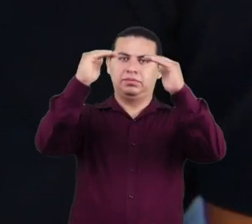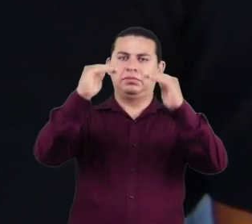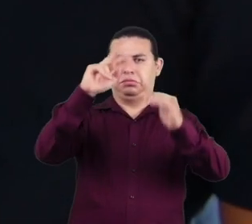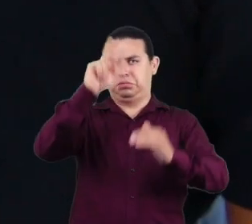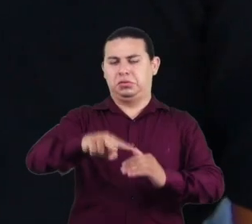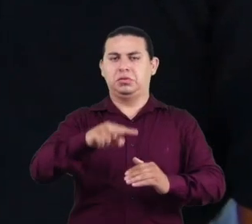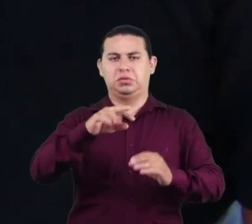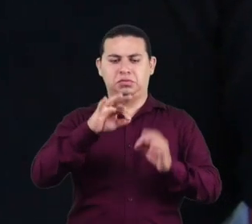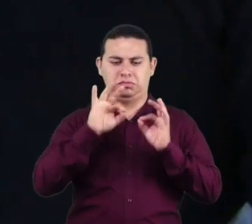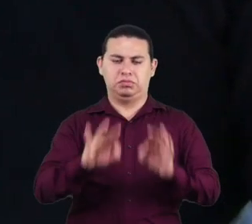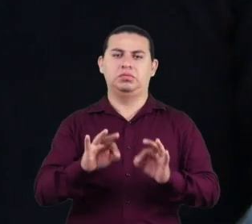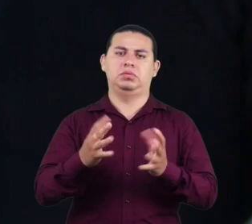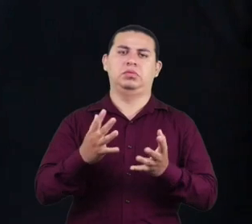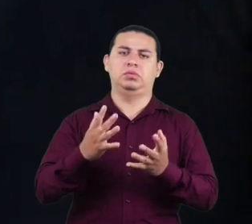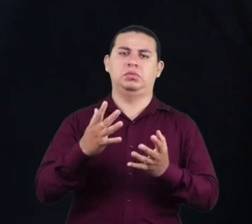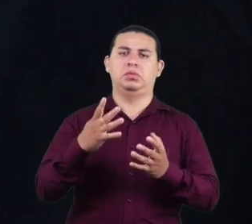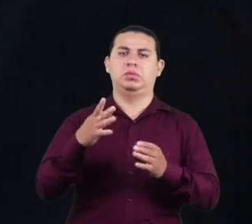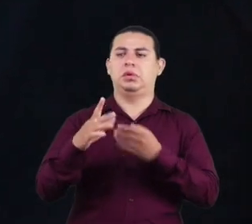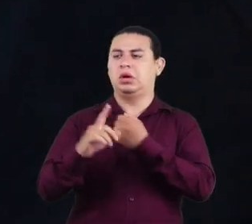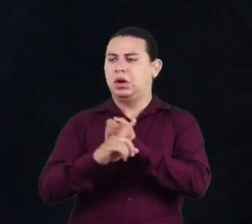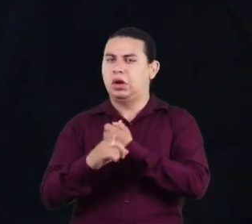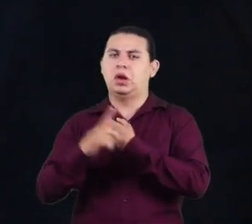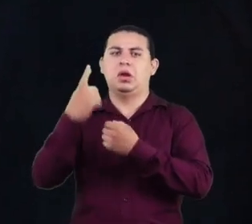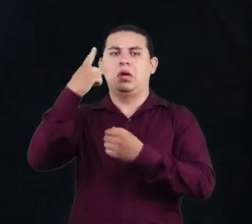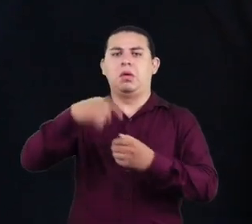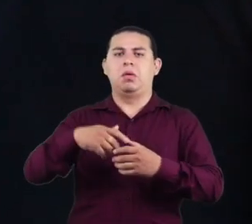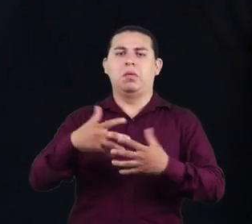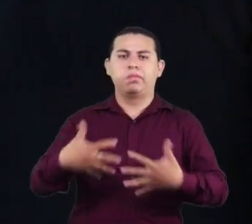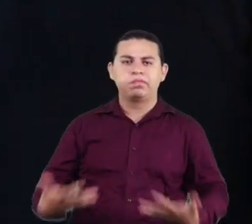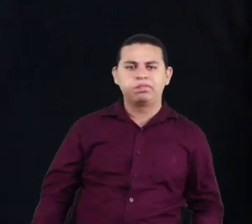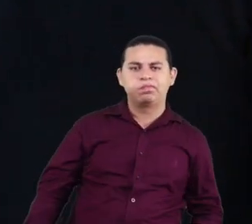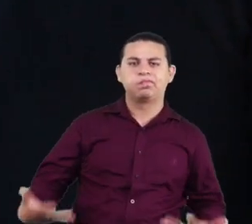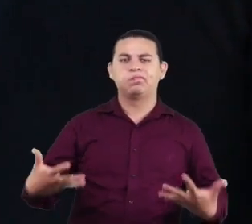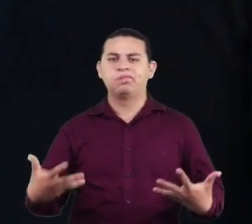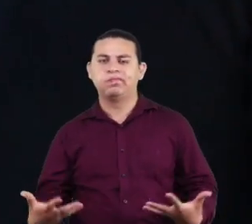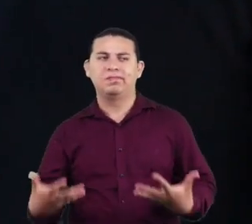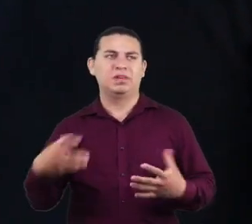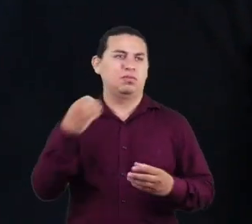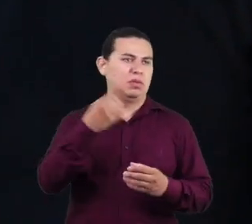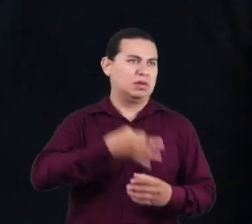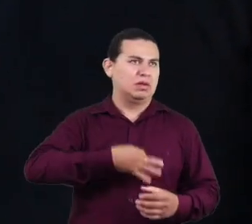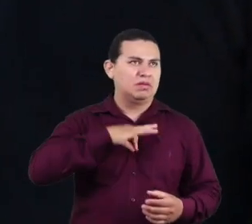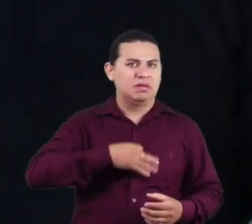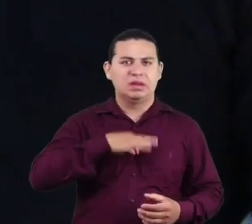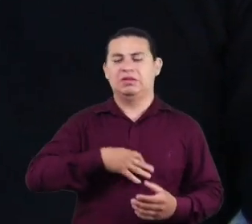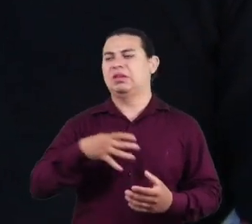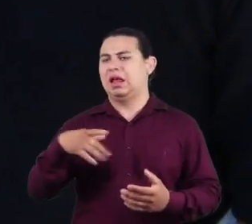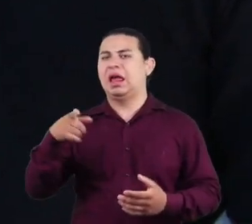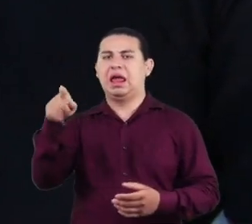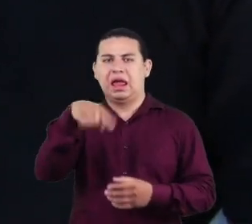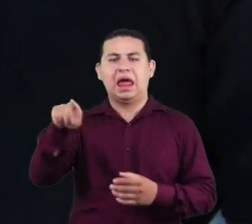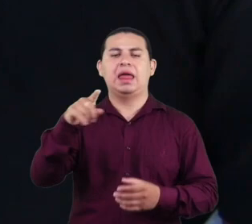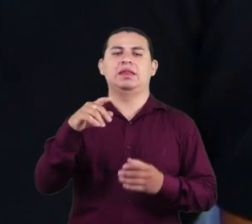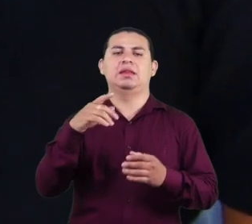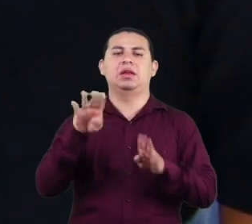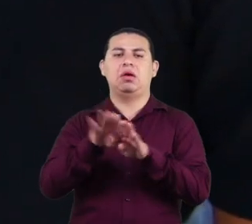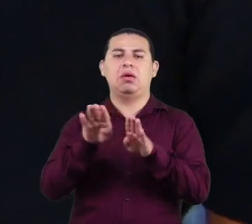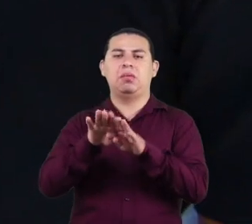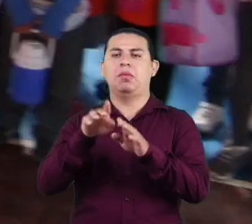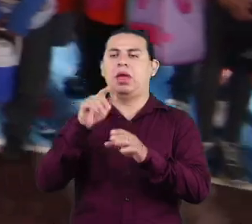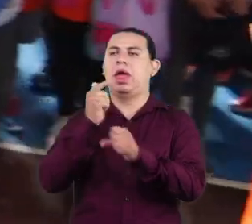crecimiento, porque pues así no hay problemas de obesidad y desnutrición, y ellos mismos